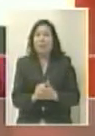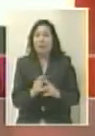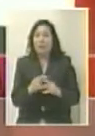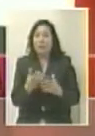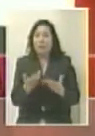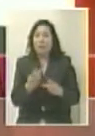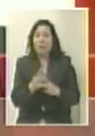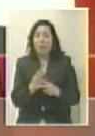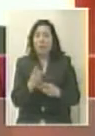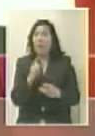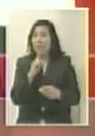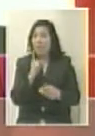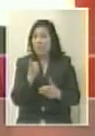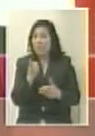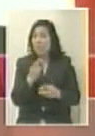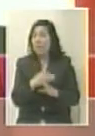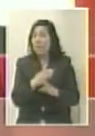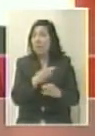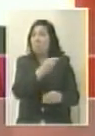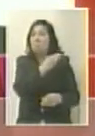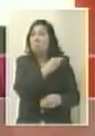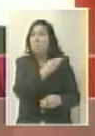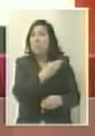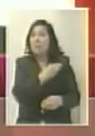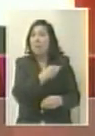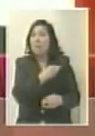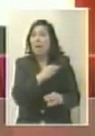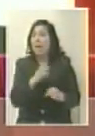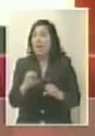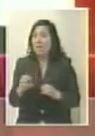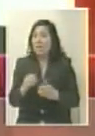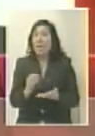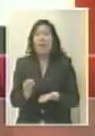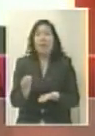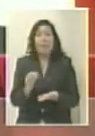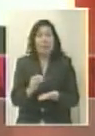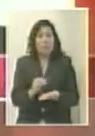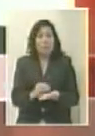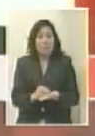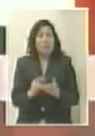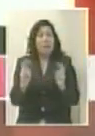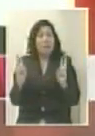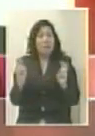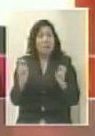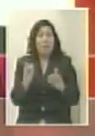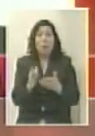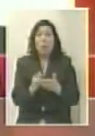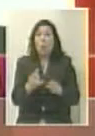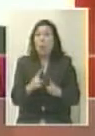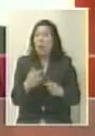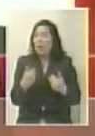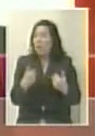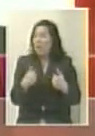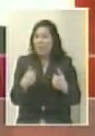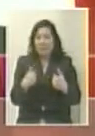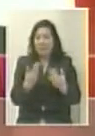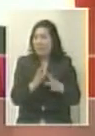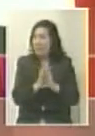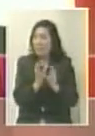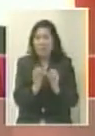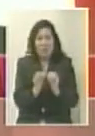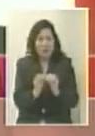calidad ambiental, y es una función del Ministerio hacerlo. Además, hay temas tan centrales que aun cuando no corresponden a este